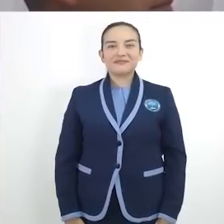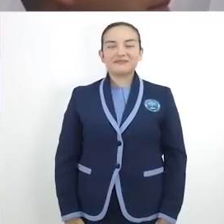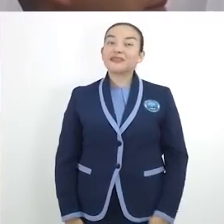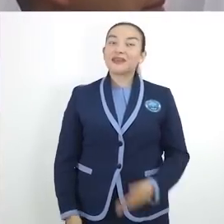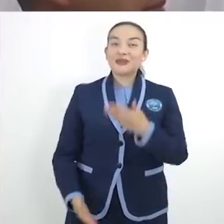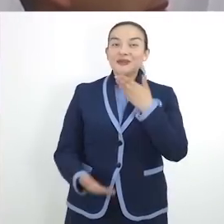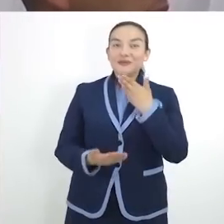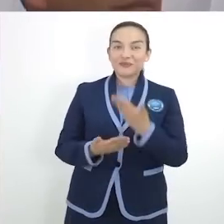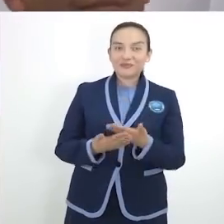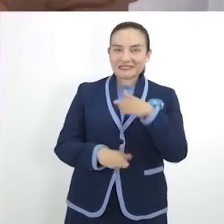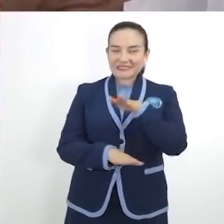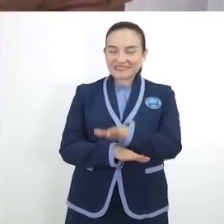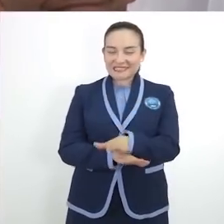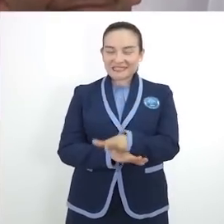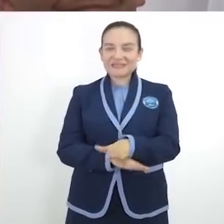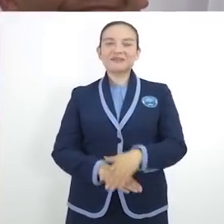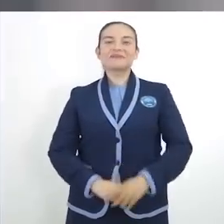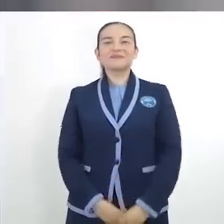Buenas tardes.